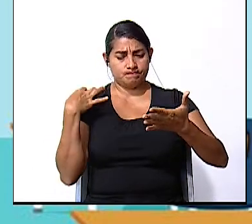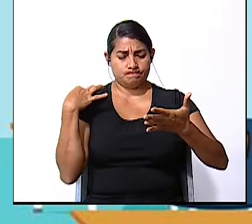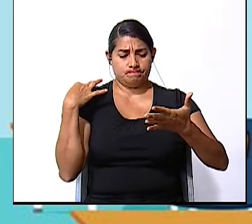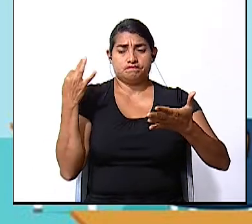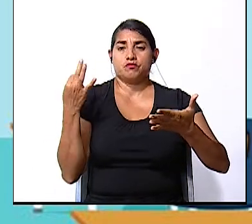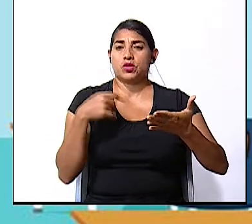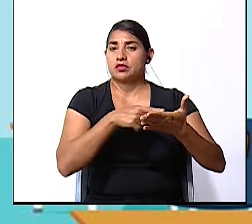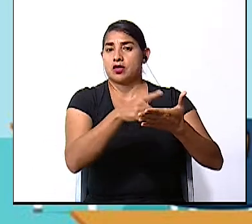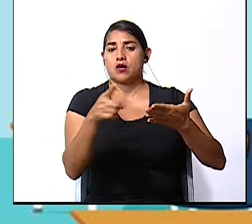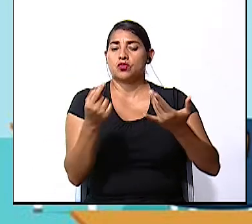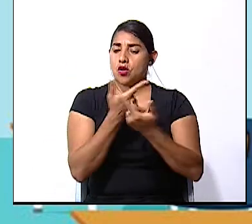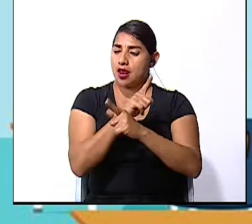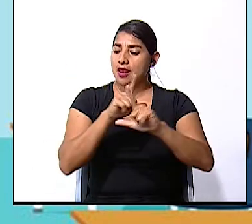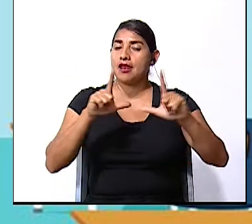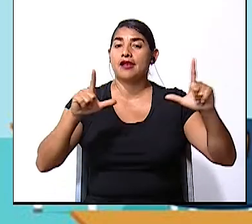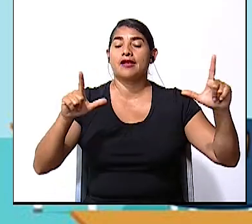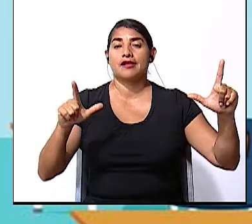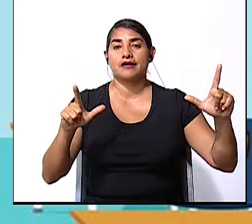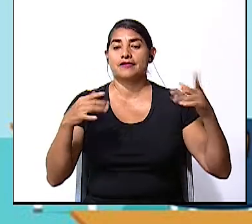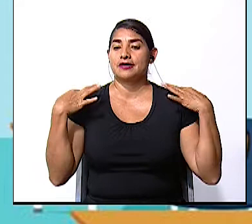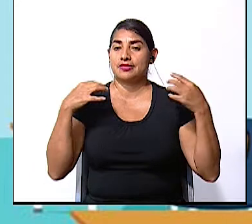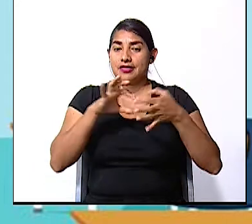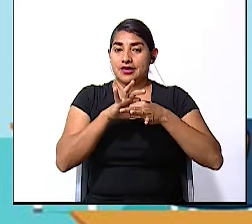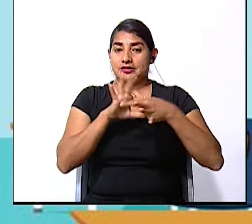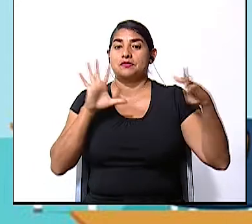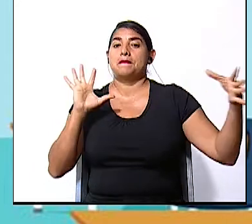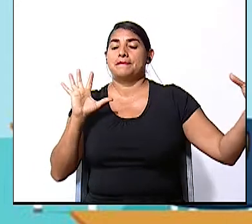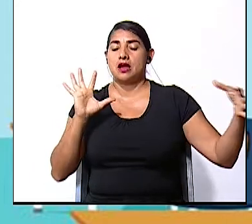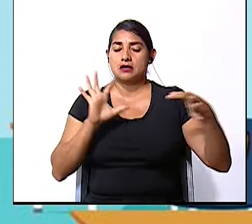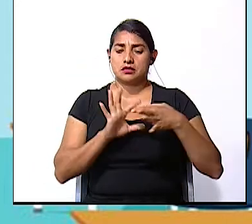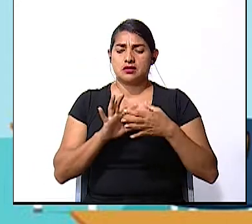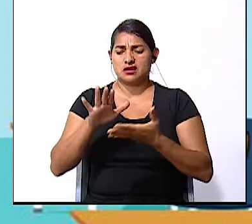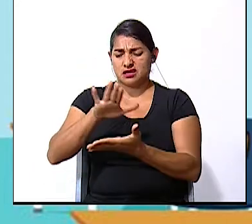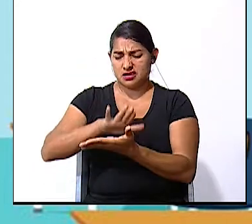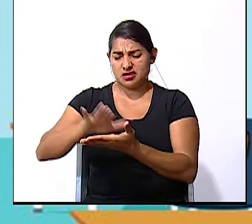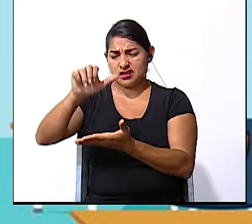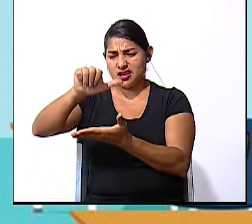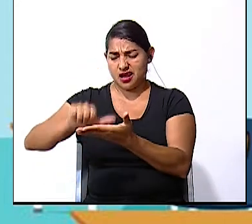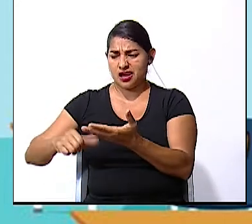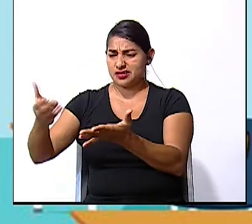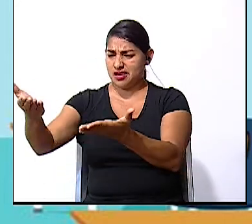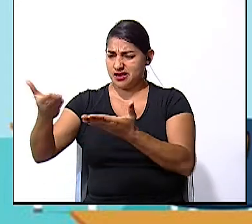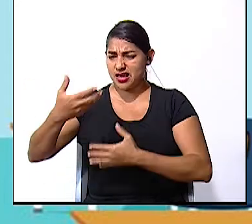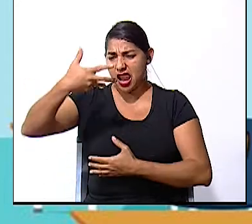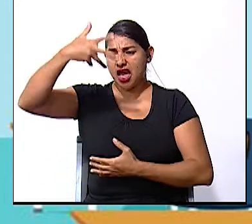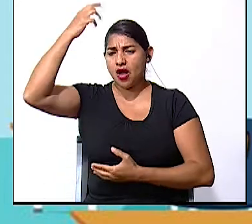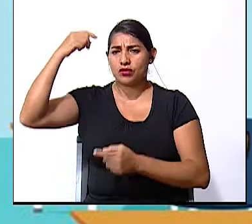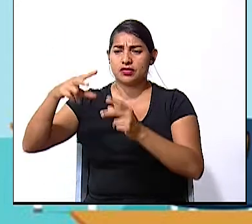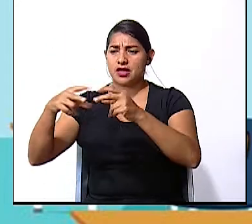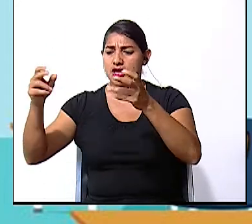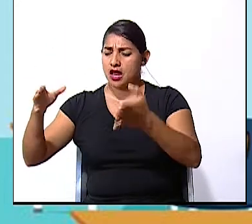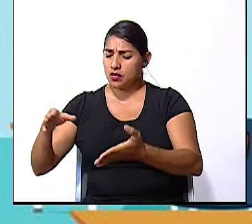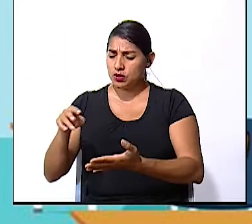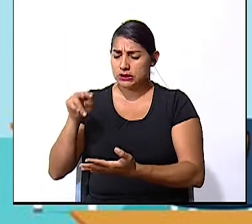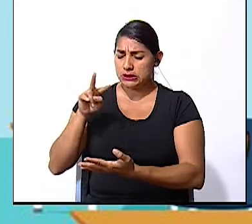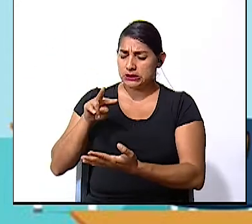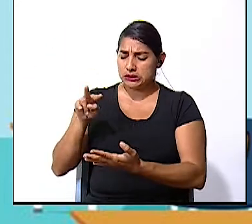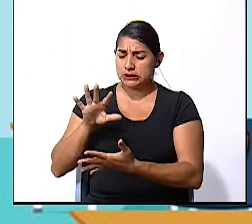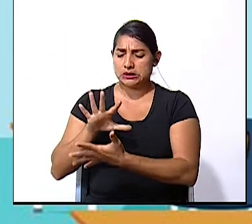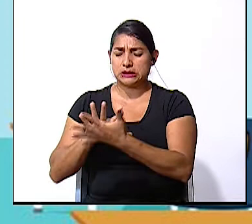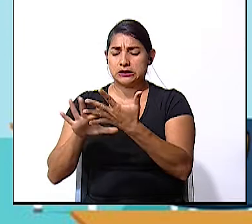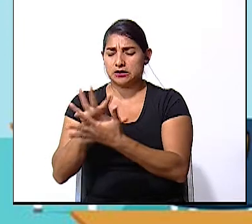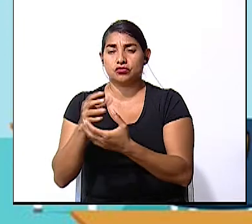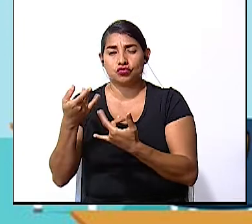ser totalmente libres, y el acta de los nublados que venía de León de Nicaragua, que